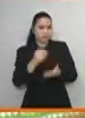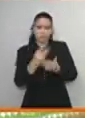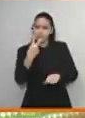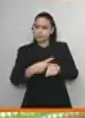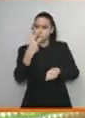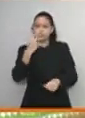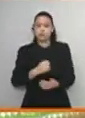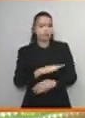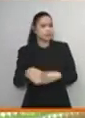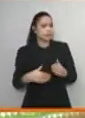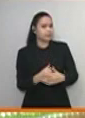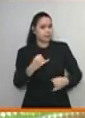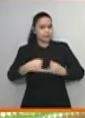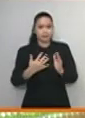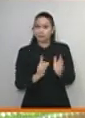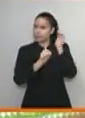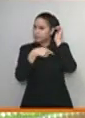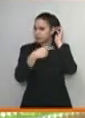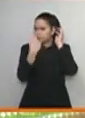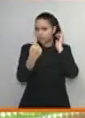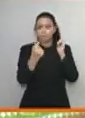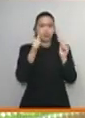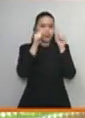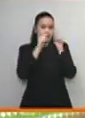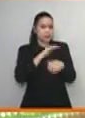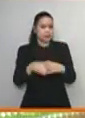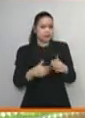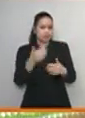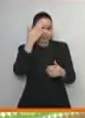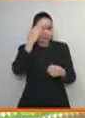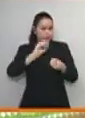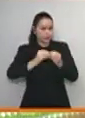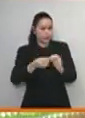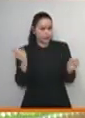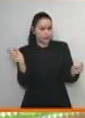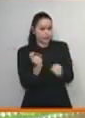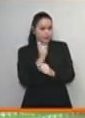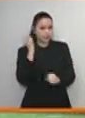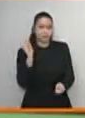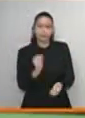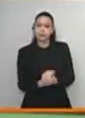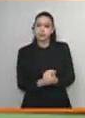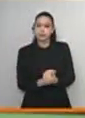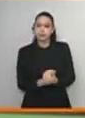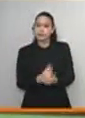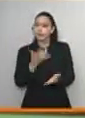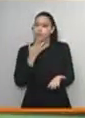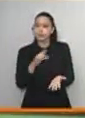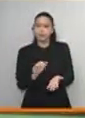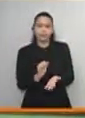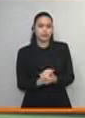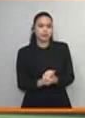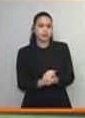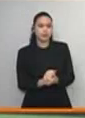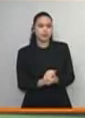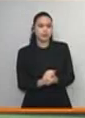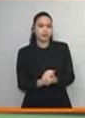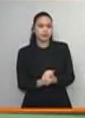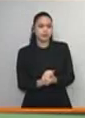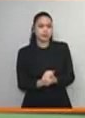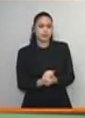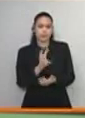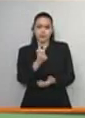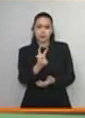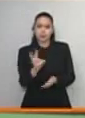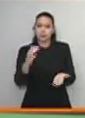2. Y para todos los jugadores de más 1, atentos porque conoceremos el número favorecido. Suerte. Y ese es el